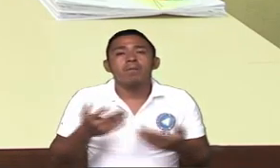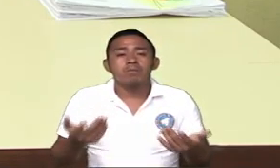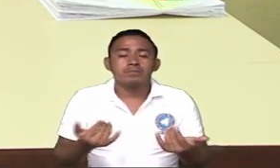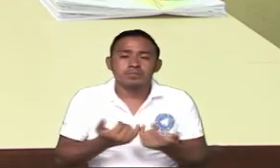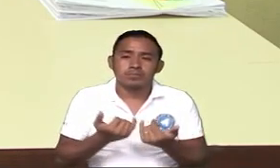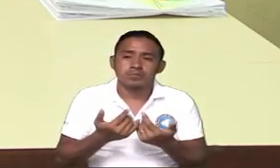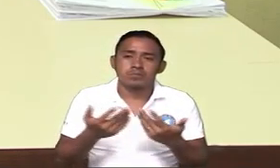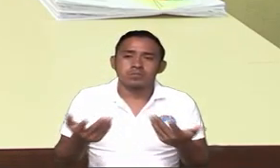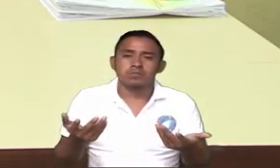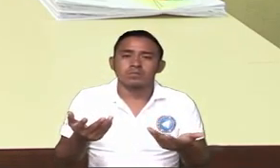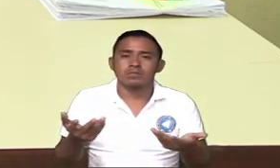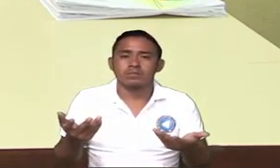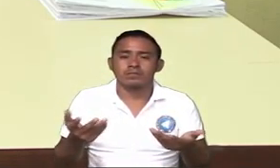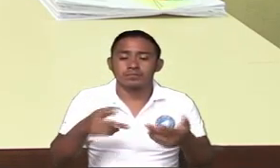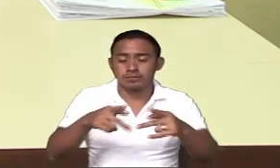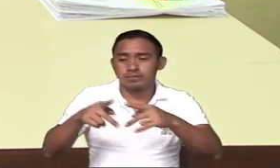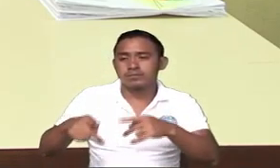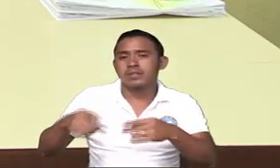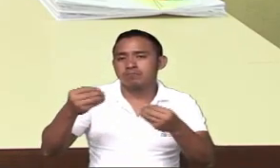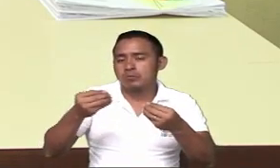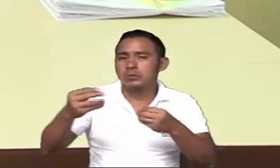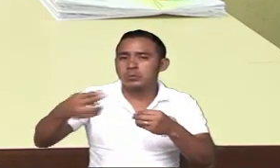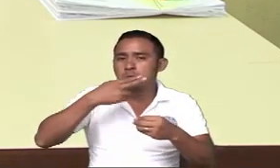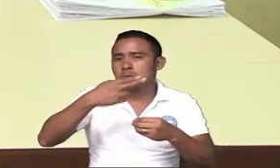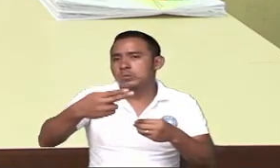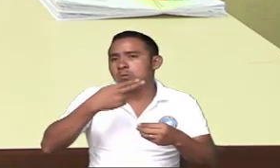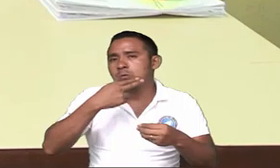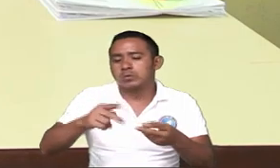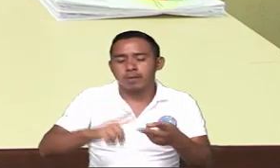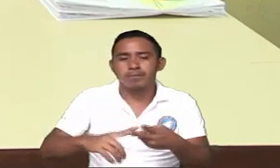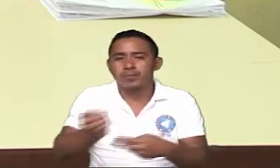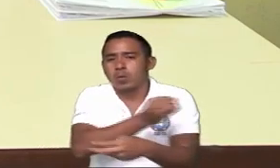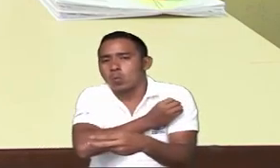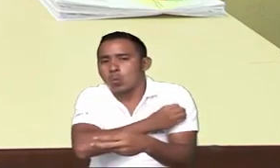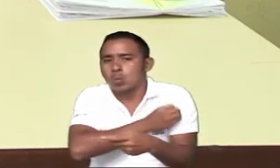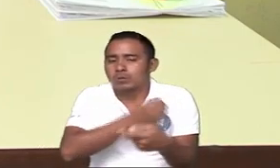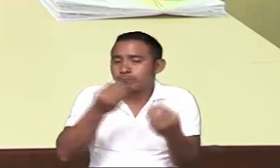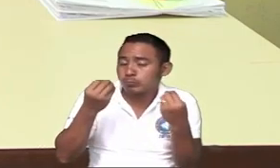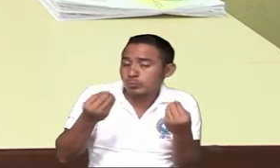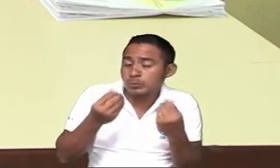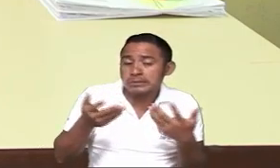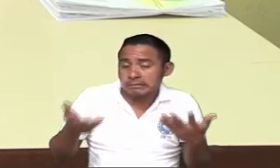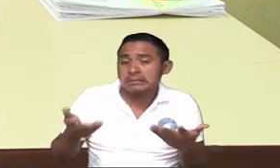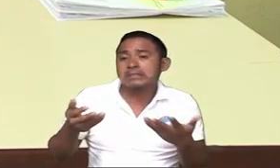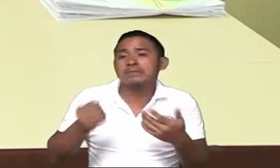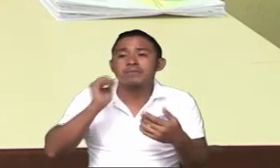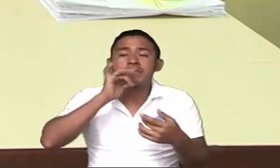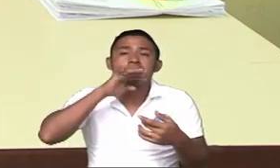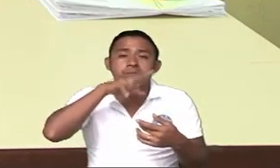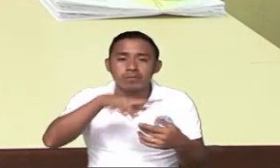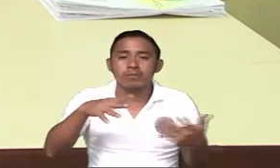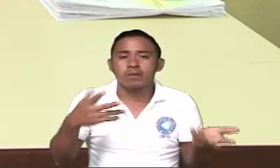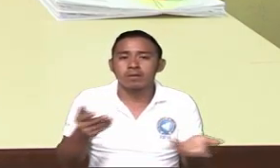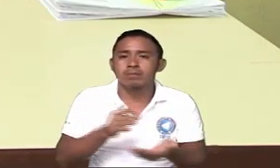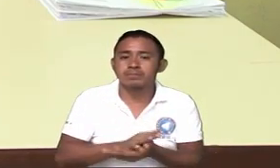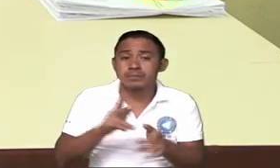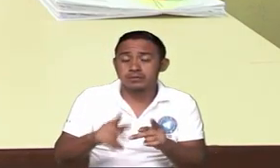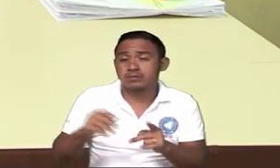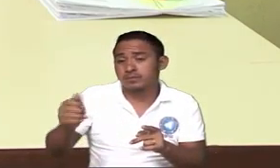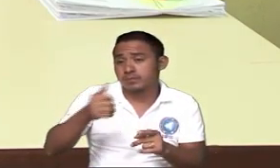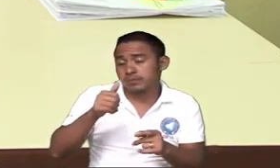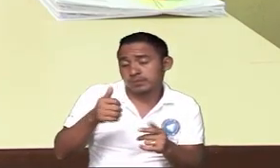con pacientes fumadores, pacientes alcohólicos, que a largo plazo un paciente alcohólico